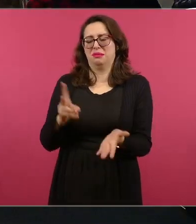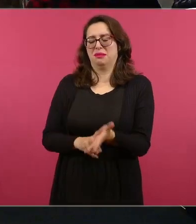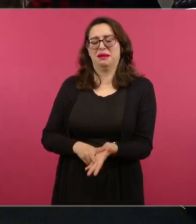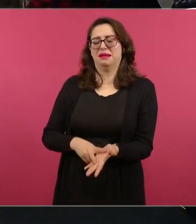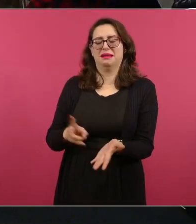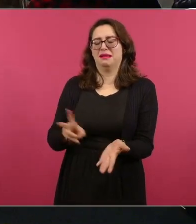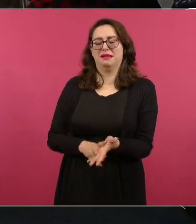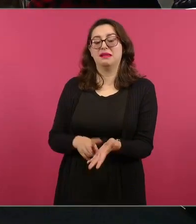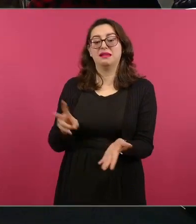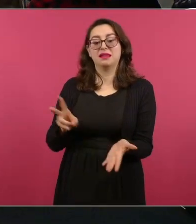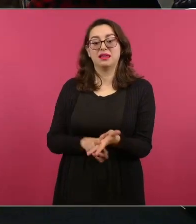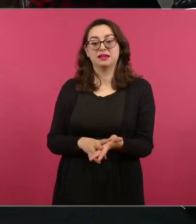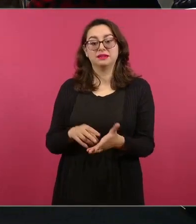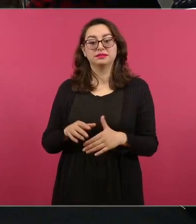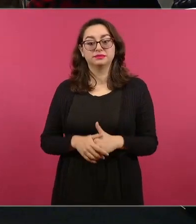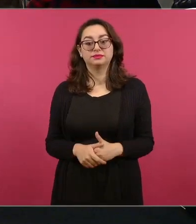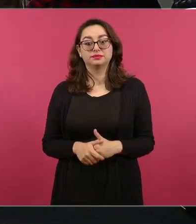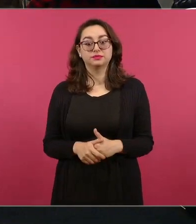Y pueden